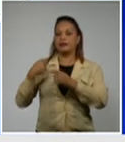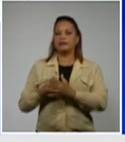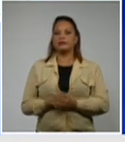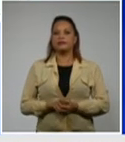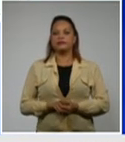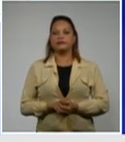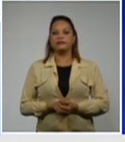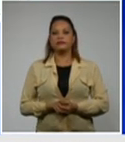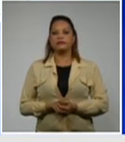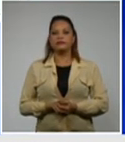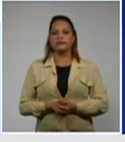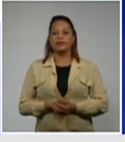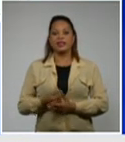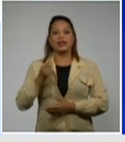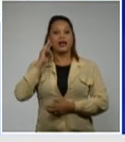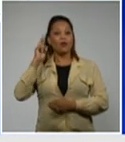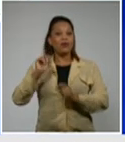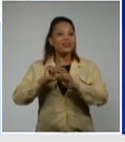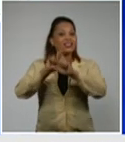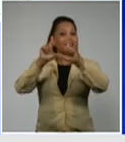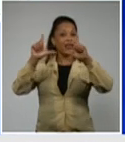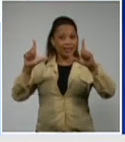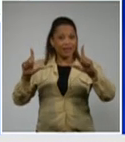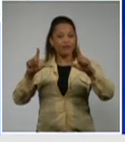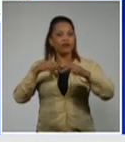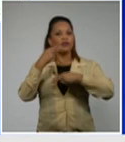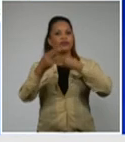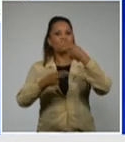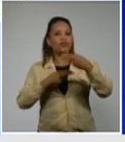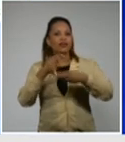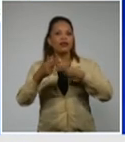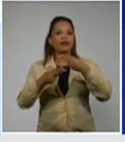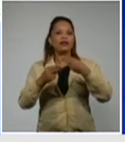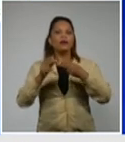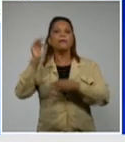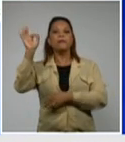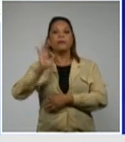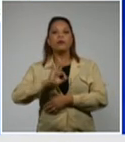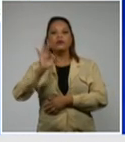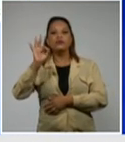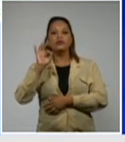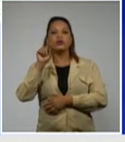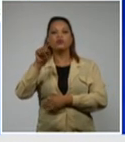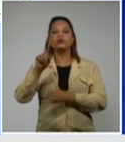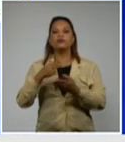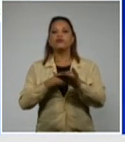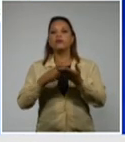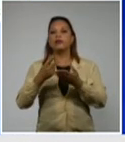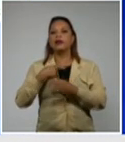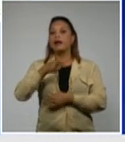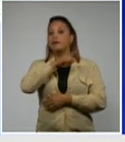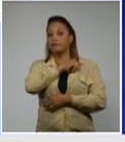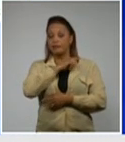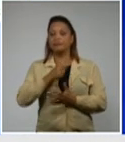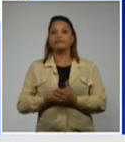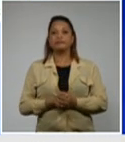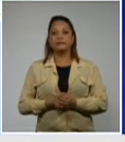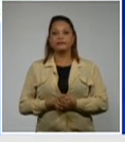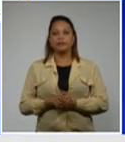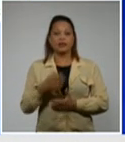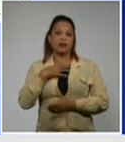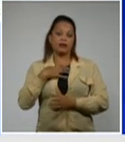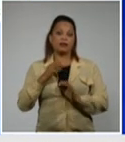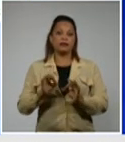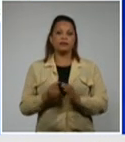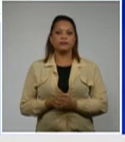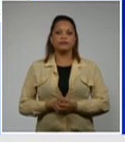Sí, pero acuérdense que este gráfico se hace con la tasa de incidencia de los últimos 15 días, que es la que ha tenido eso. De todas